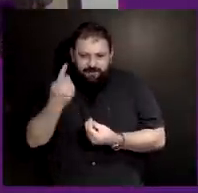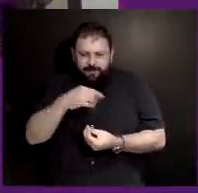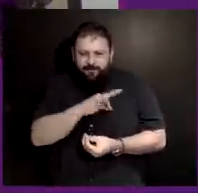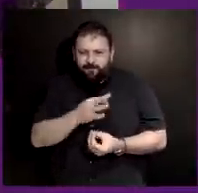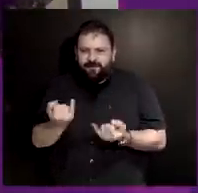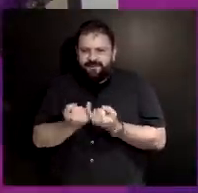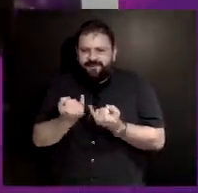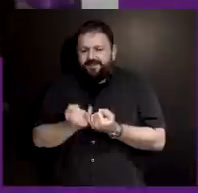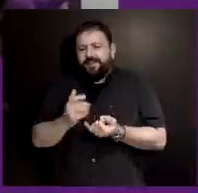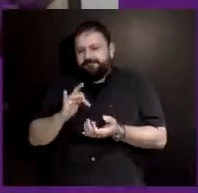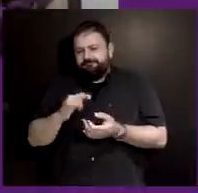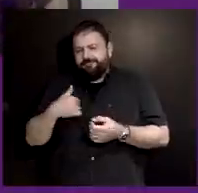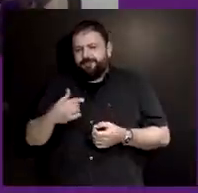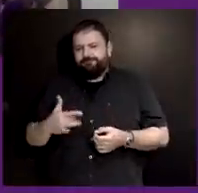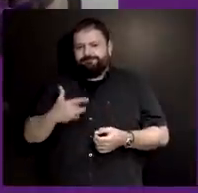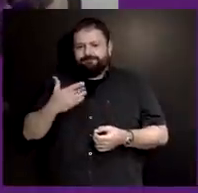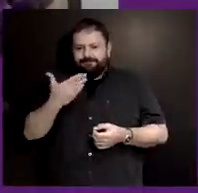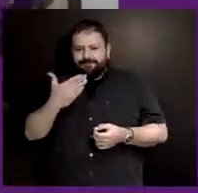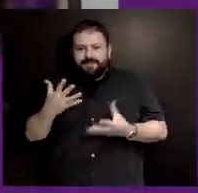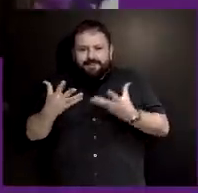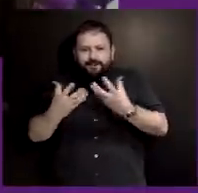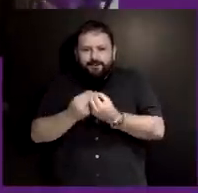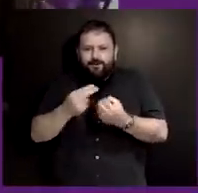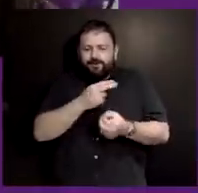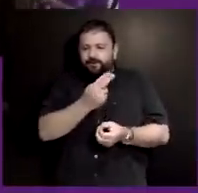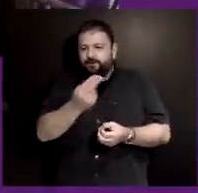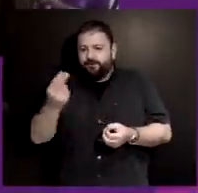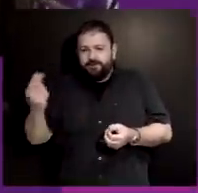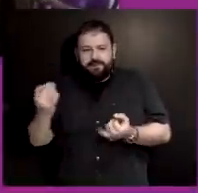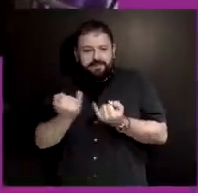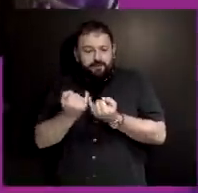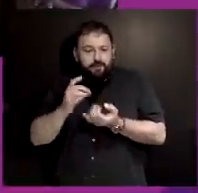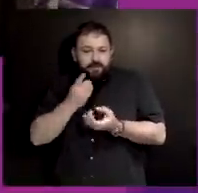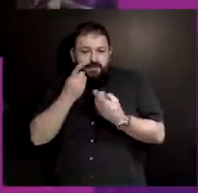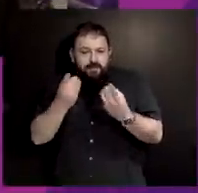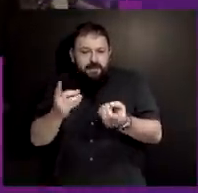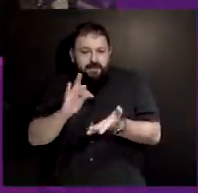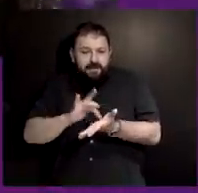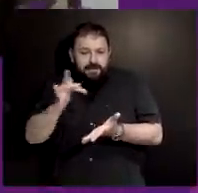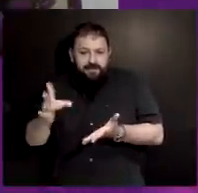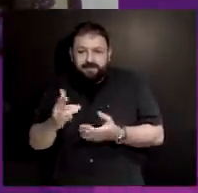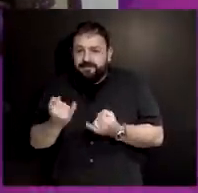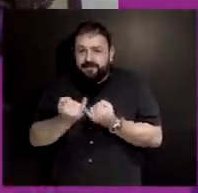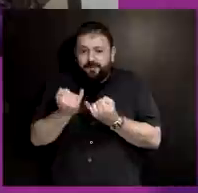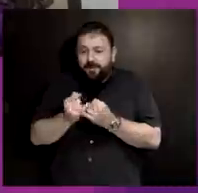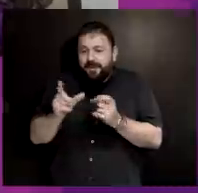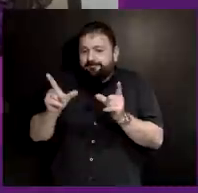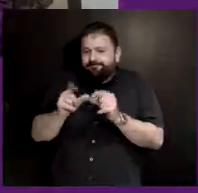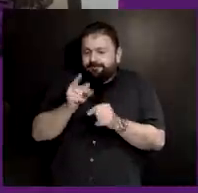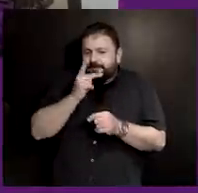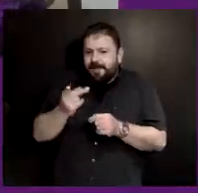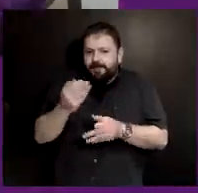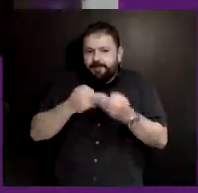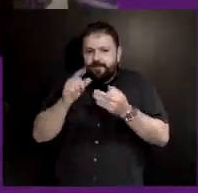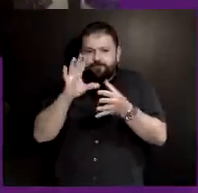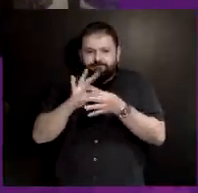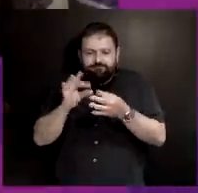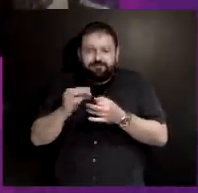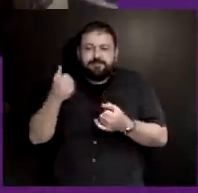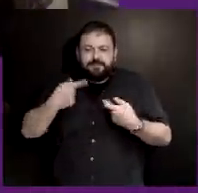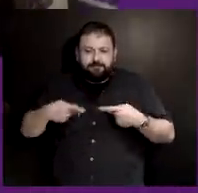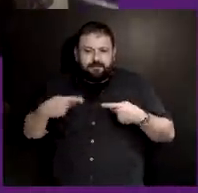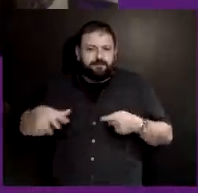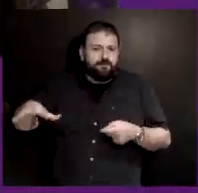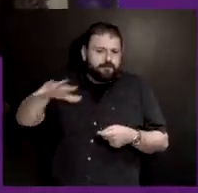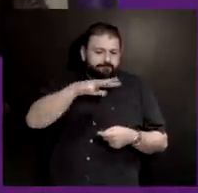hoy tener, estar con ustedes y poderles dar estas gracias, porque creo que nos queda corta la palabra para todo lo que nos han cuidado y cómo nos